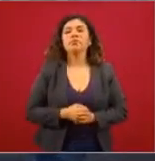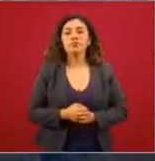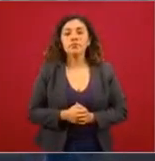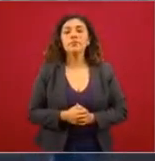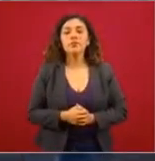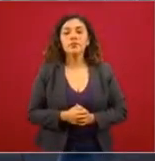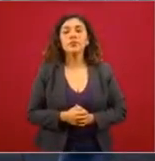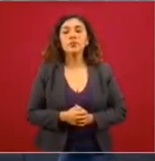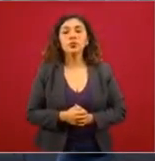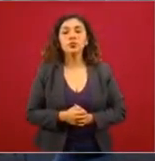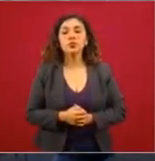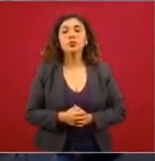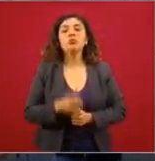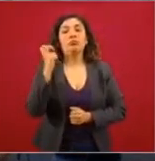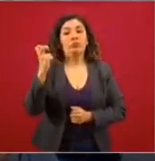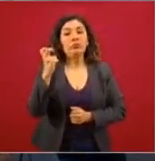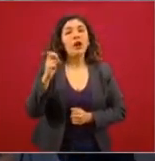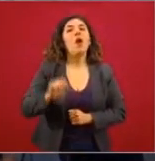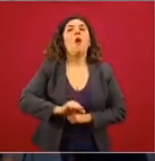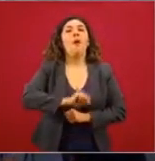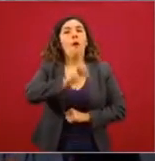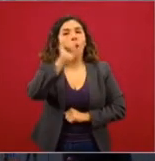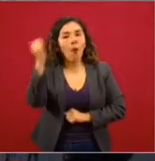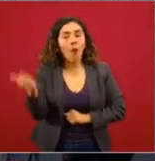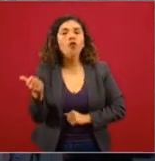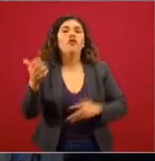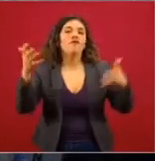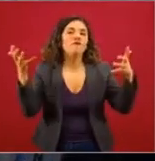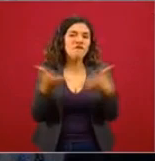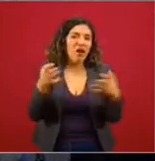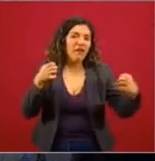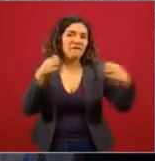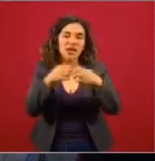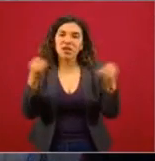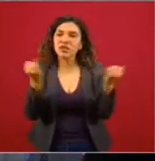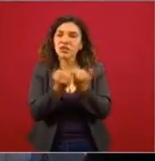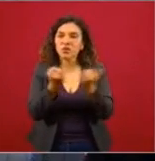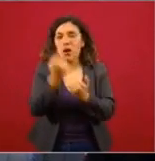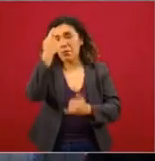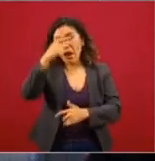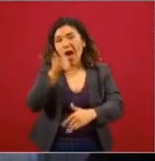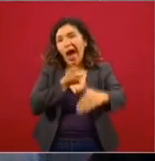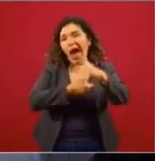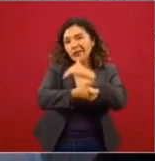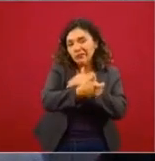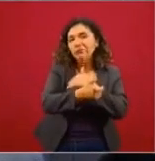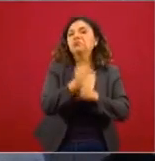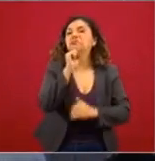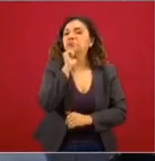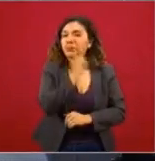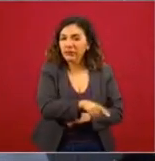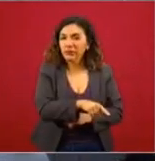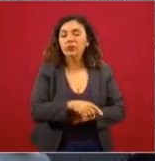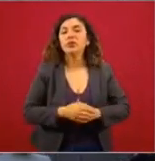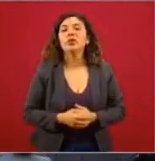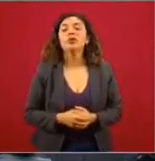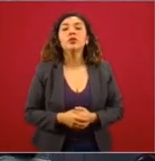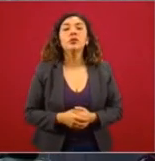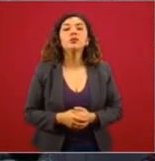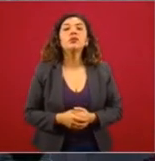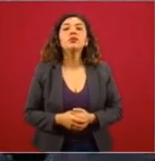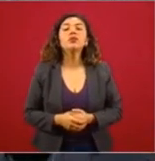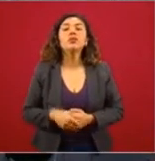ahora de otro fraude, de sobornos también,